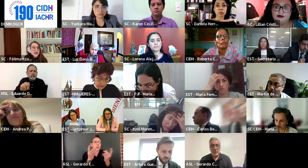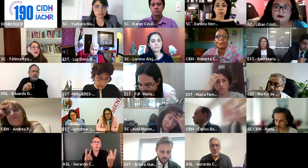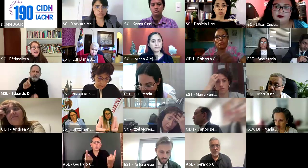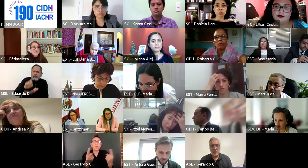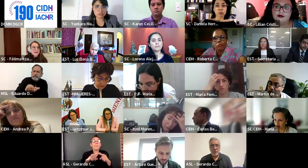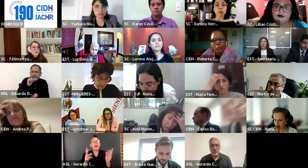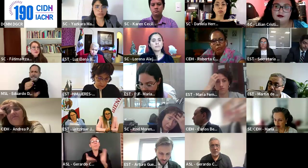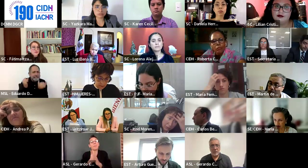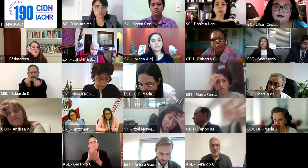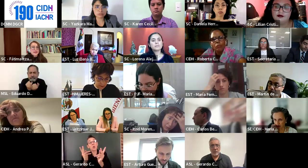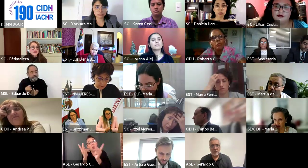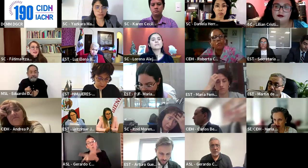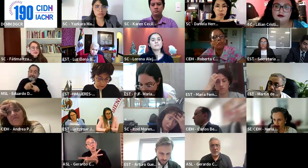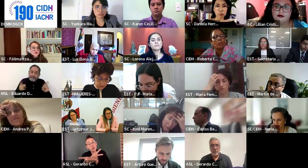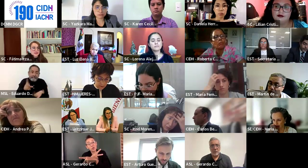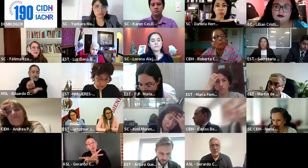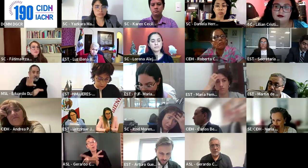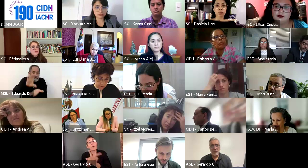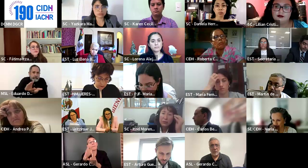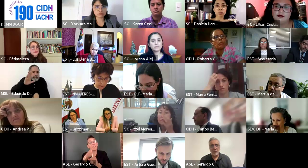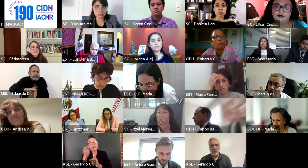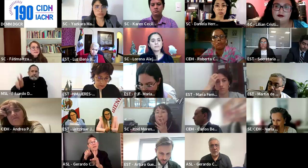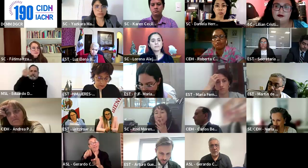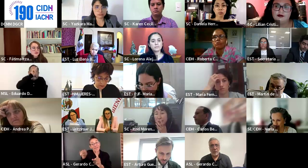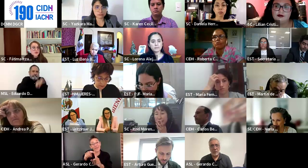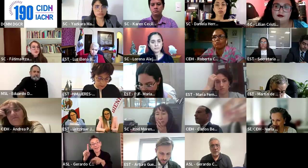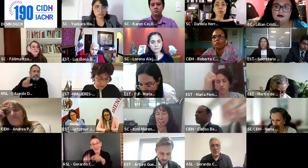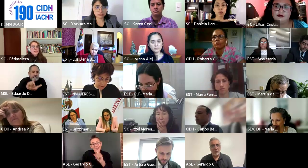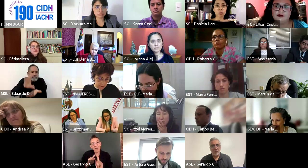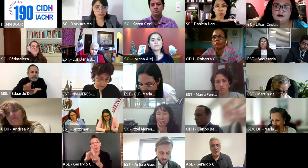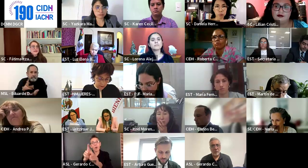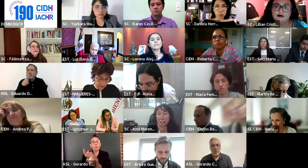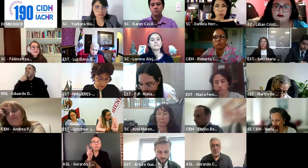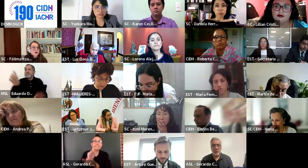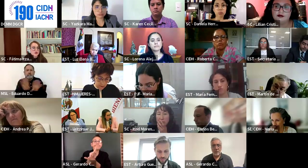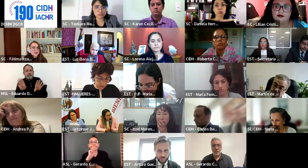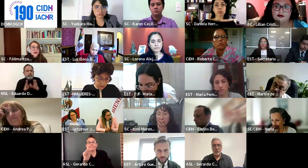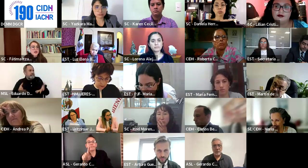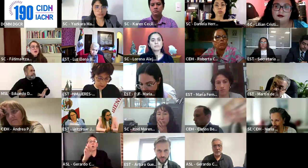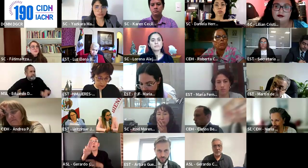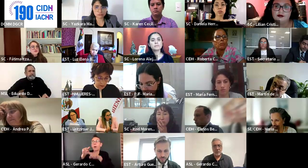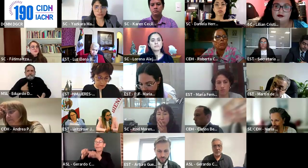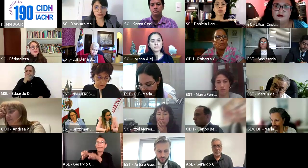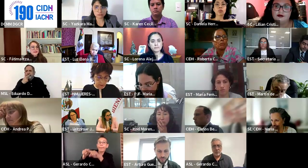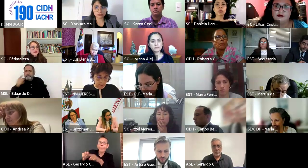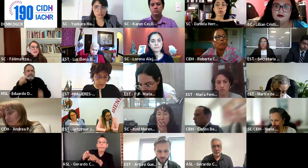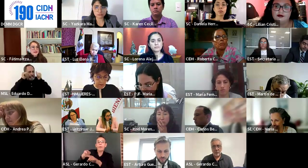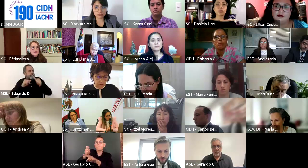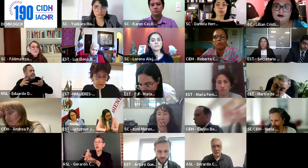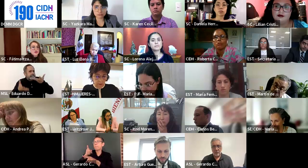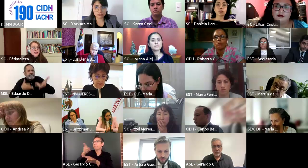agravada, agravada por no poder ir a denunciar, por vivir en aislamiento, por vivir en dependencia económica, por